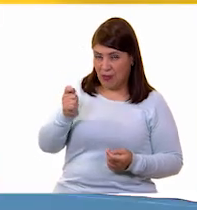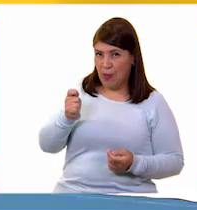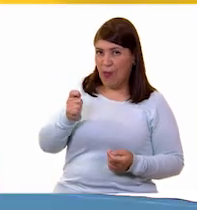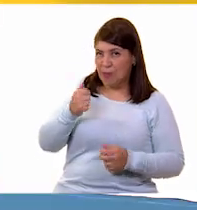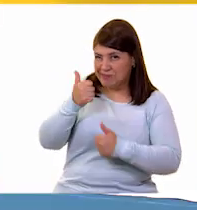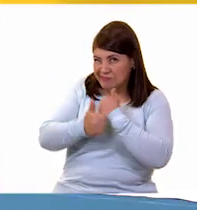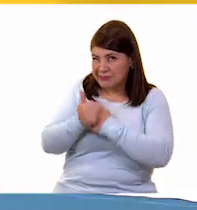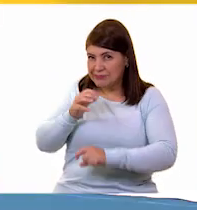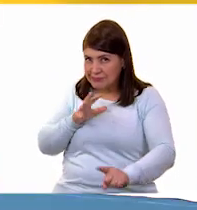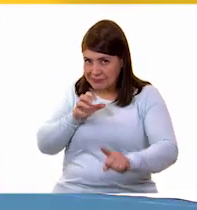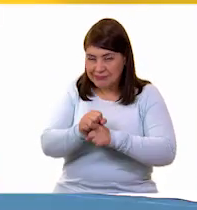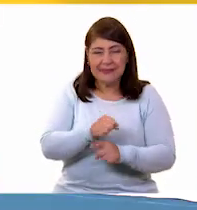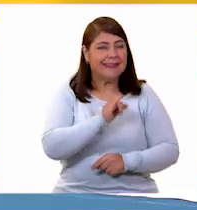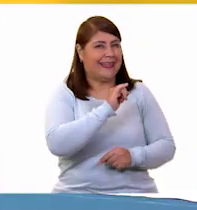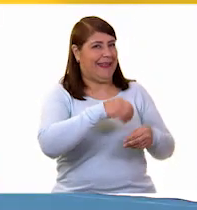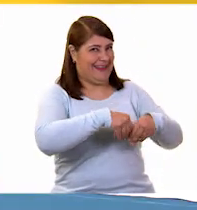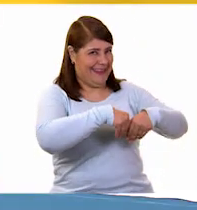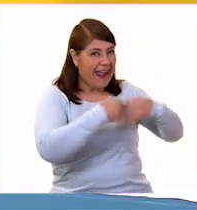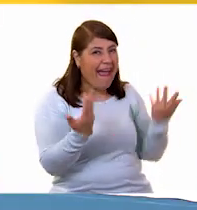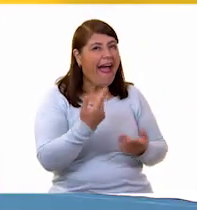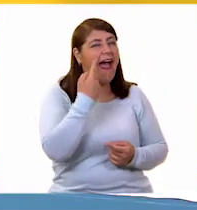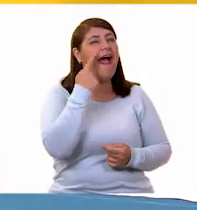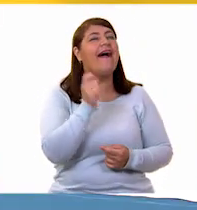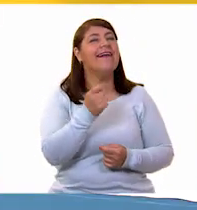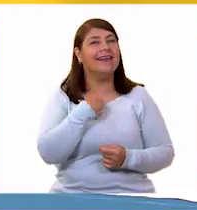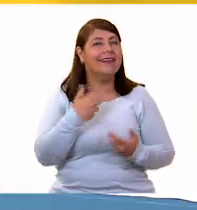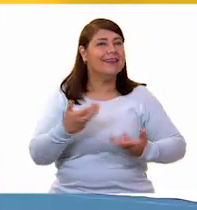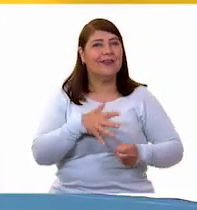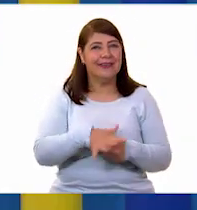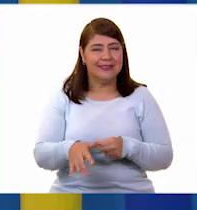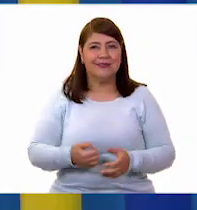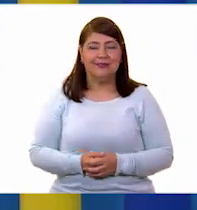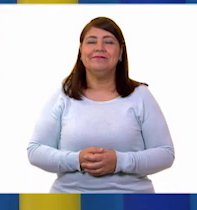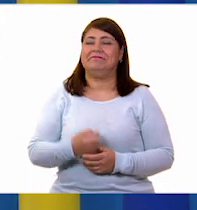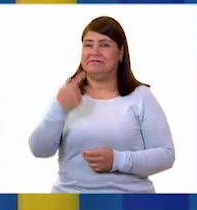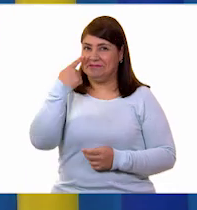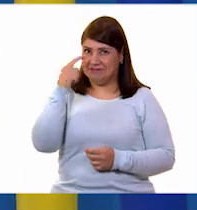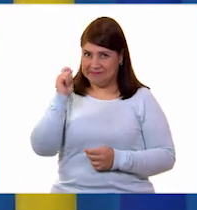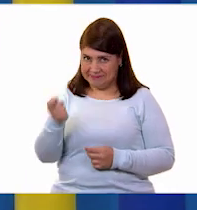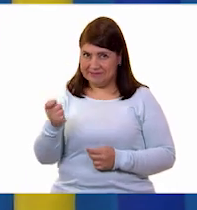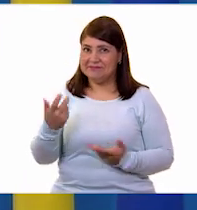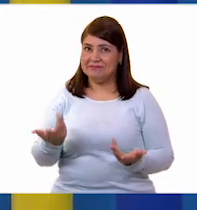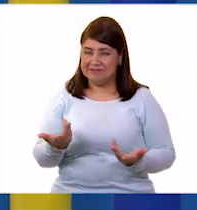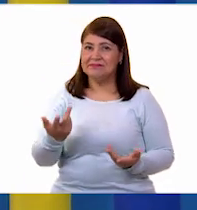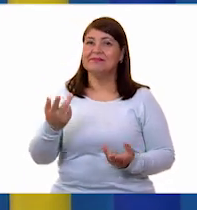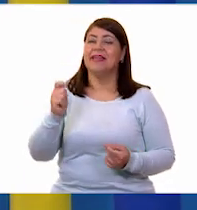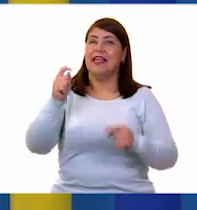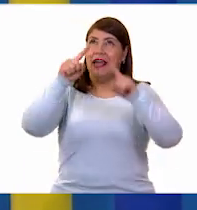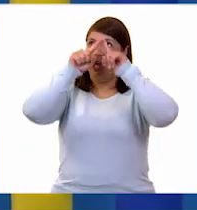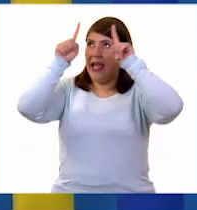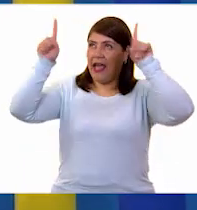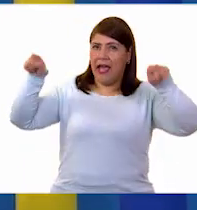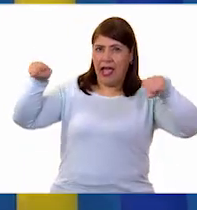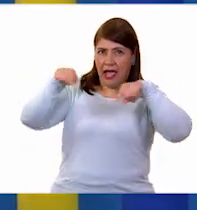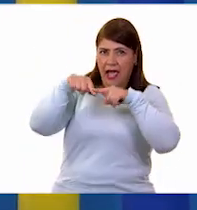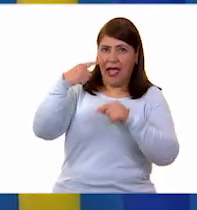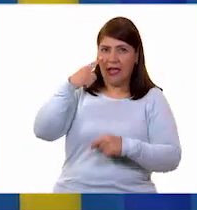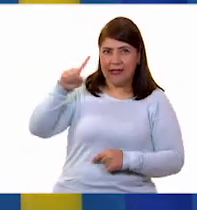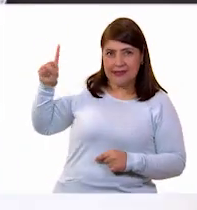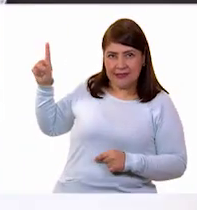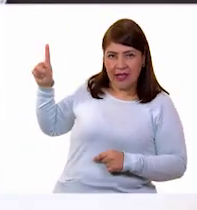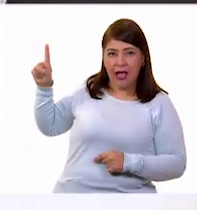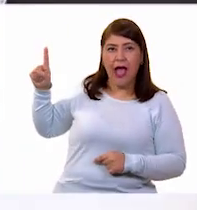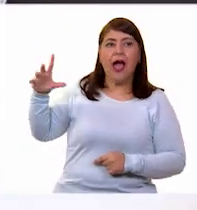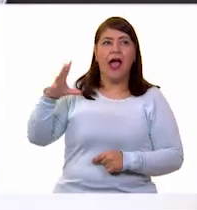¿Eh? Claro que sí, maestro. ¿Qué es lo que tengo que realizar? Muy bien, María. Como ves, en el pizarrón tenemos